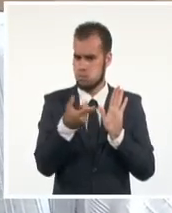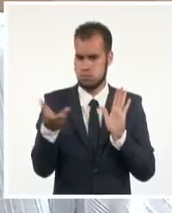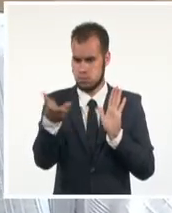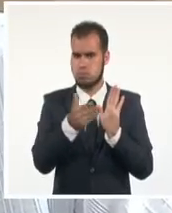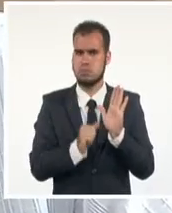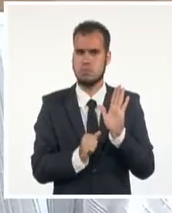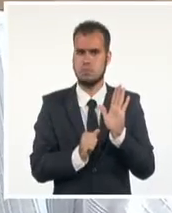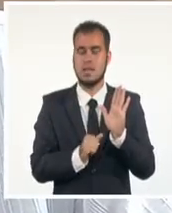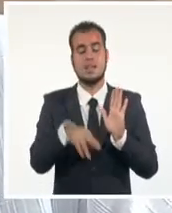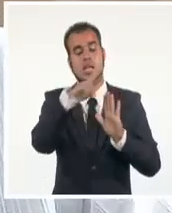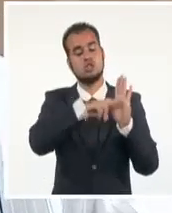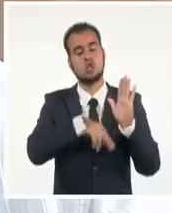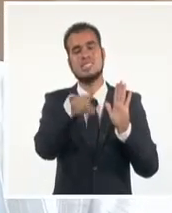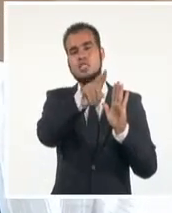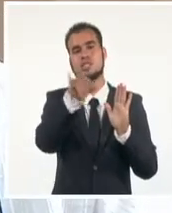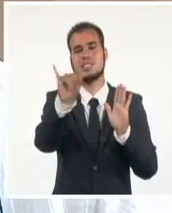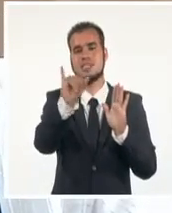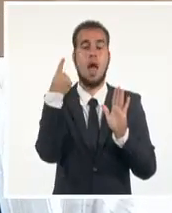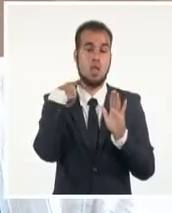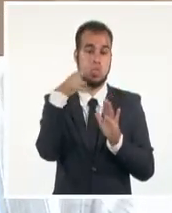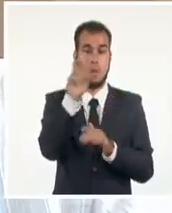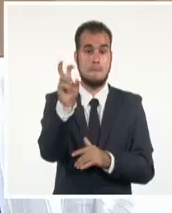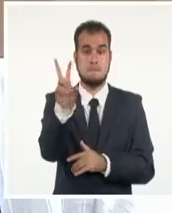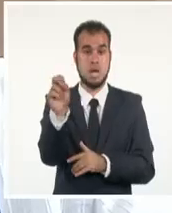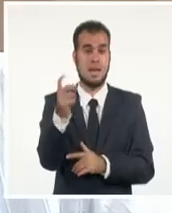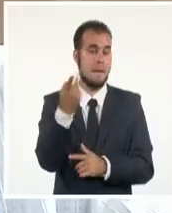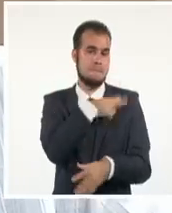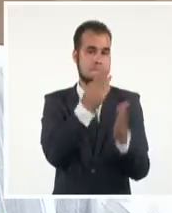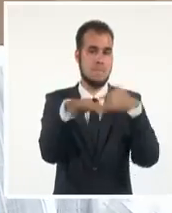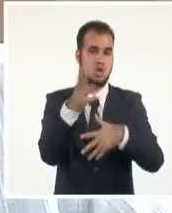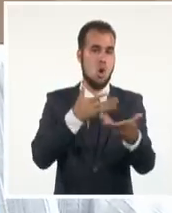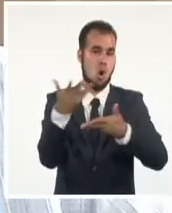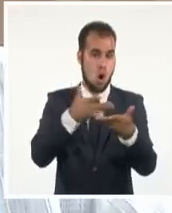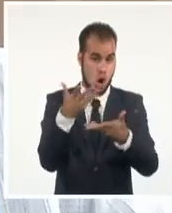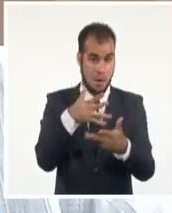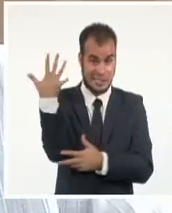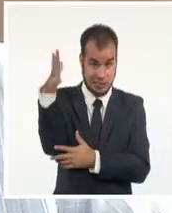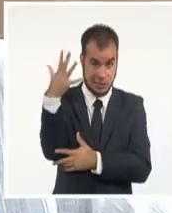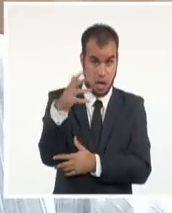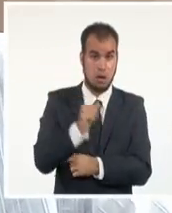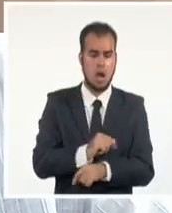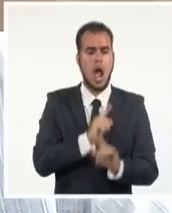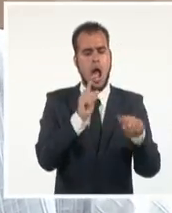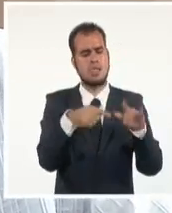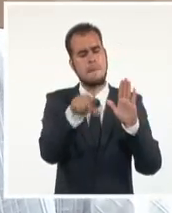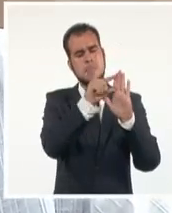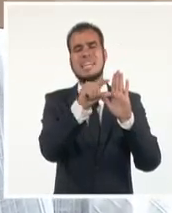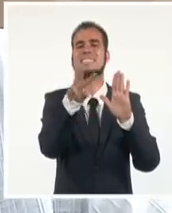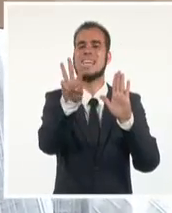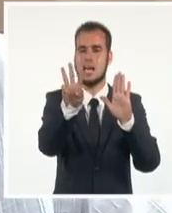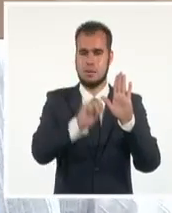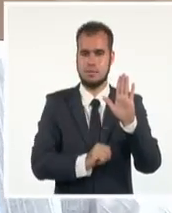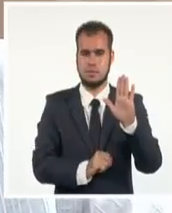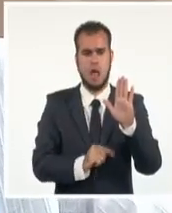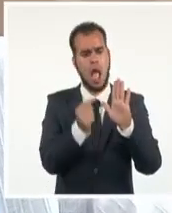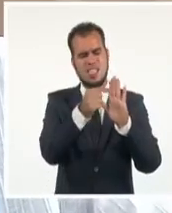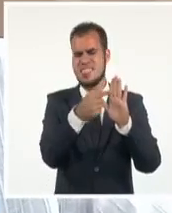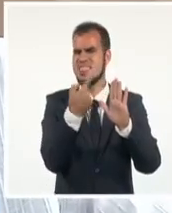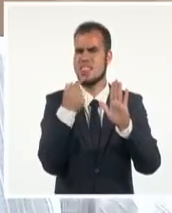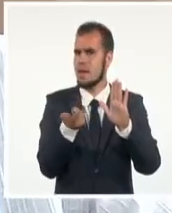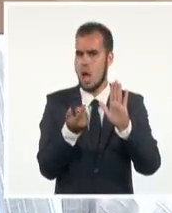Stripe, sujeta a las regulaciones de la Oficina de Control de Activos Extranjeros, y hasta ahí las clases. En abril del pasado año, el